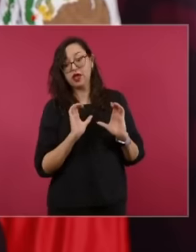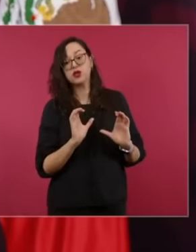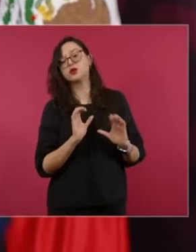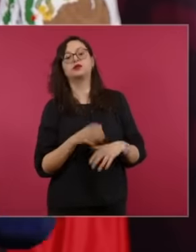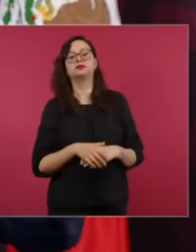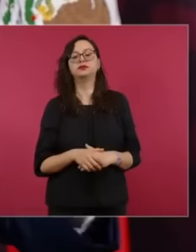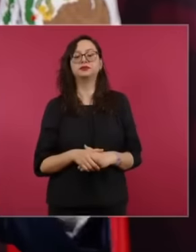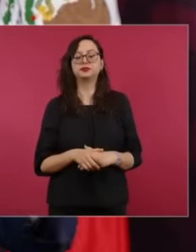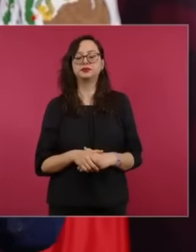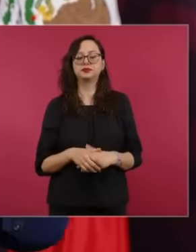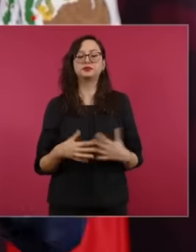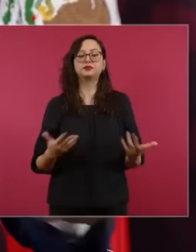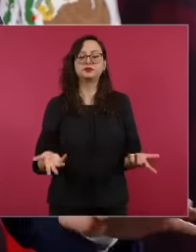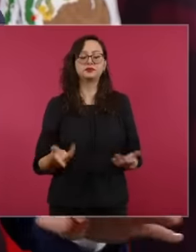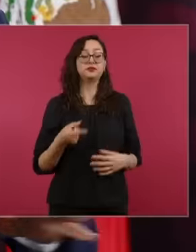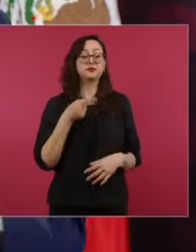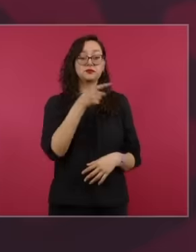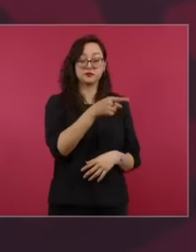le dice, pues aquí